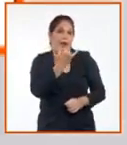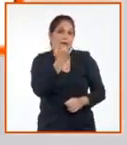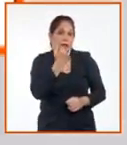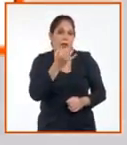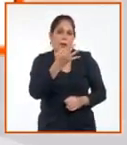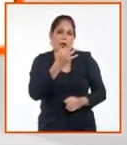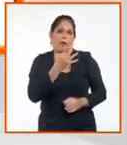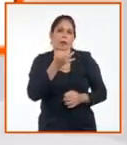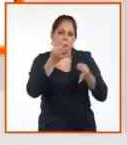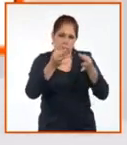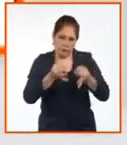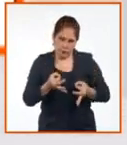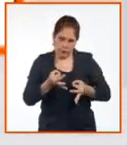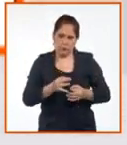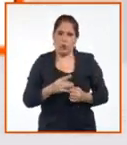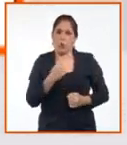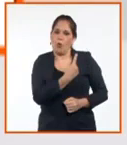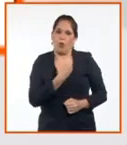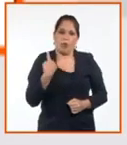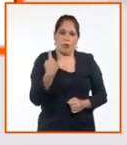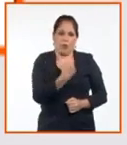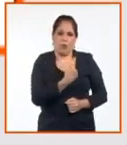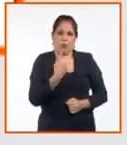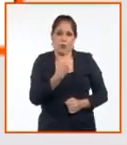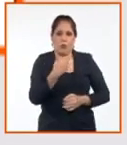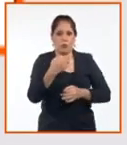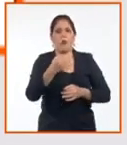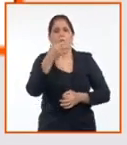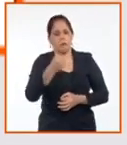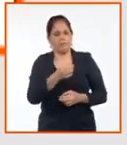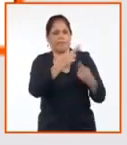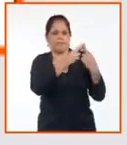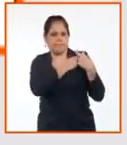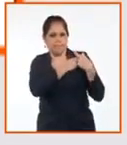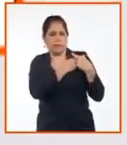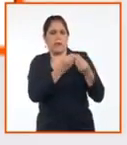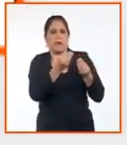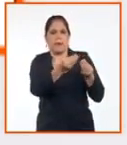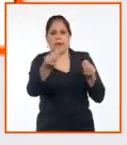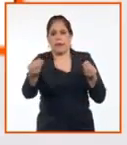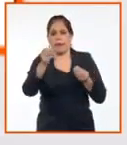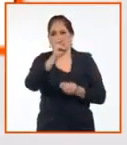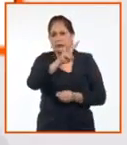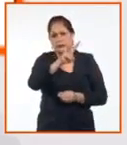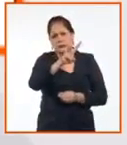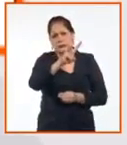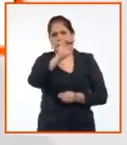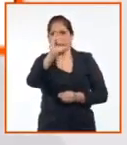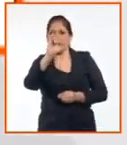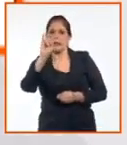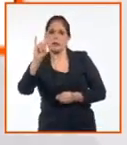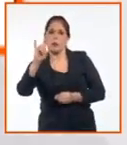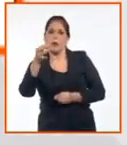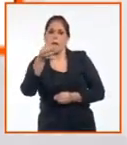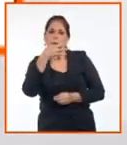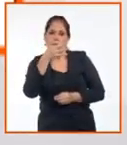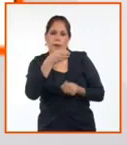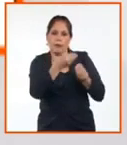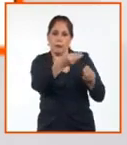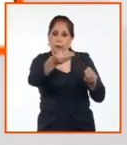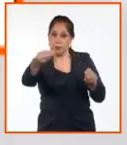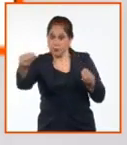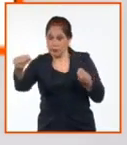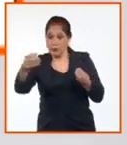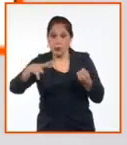básico nosotros como decía el doctor eduardo tenemos la responsabilidad de suministrar 369 medicamentos y de